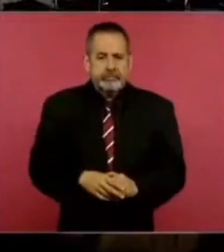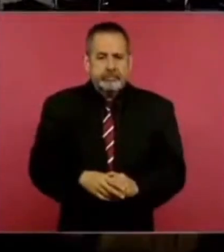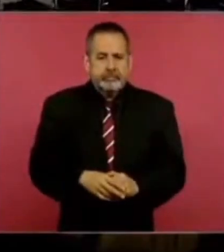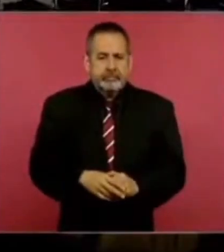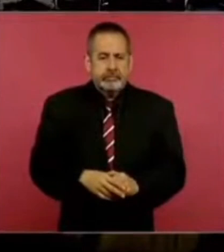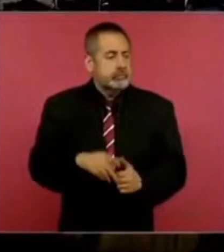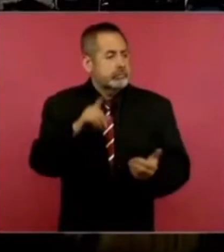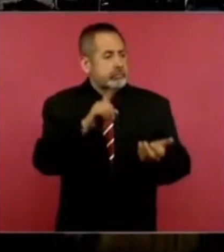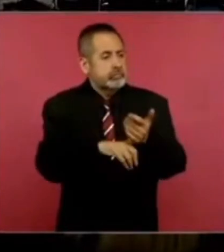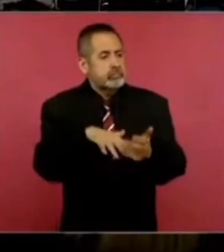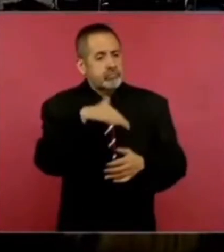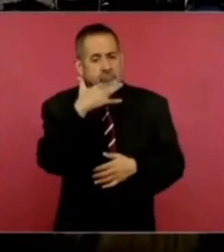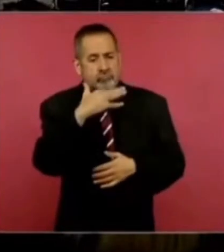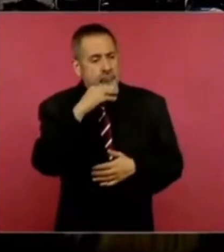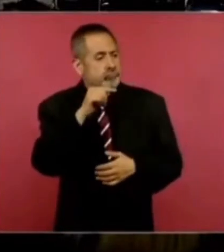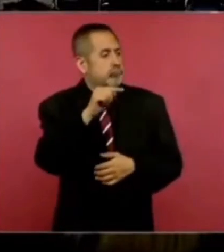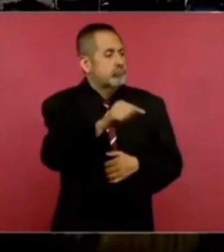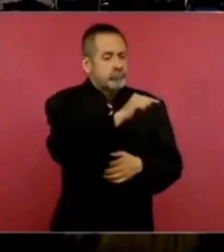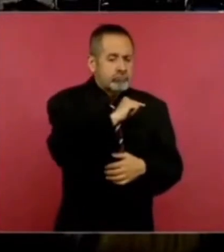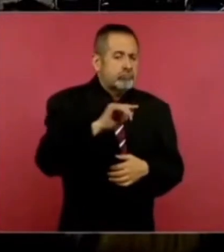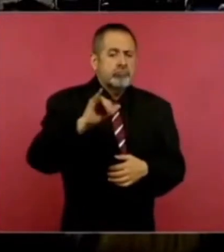si hay corrupción o no hay corrupción,